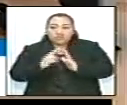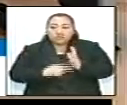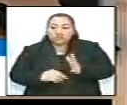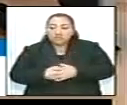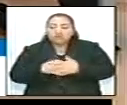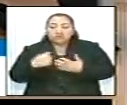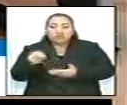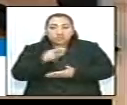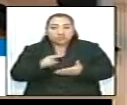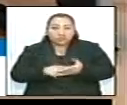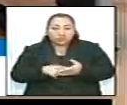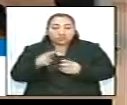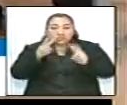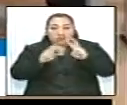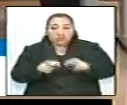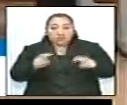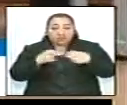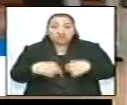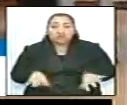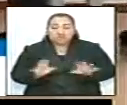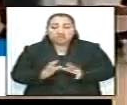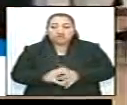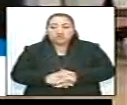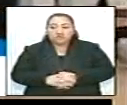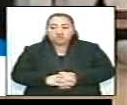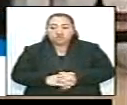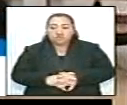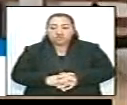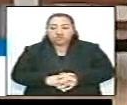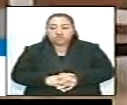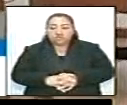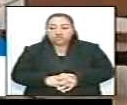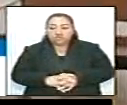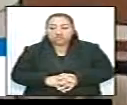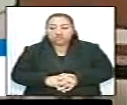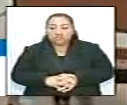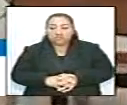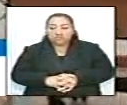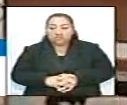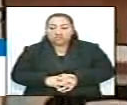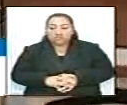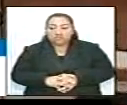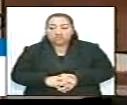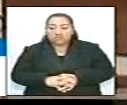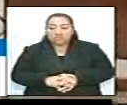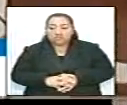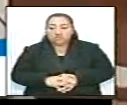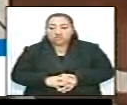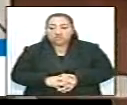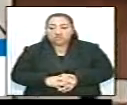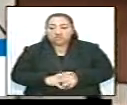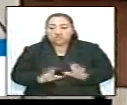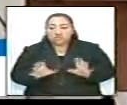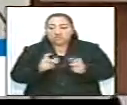se ha leído, se ha revisado, no hay ningún otro congresista que desee tomar la palabra.